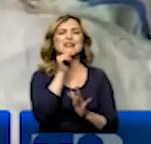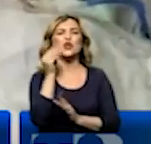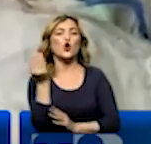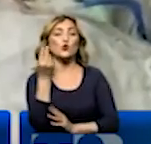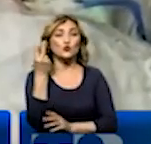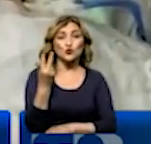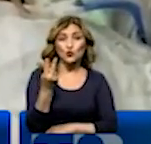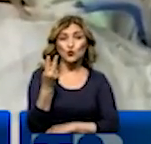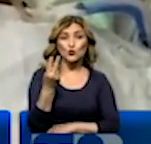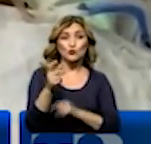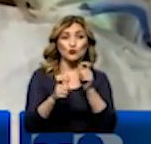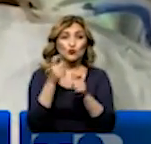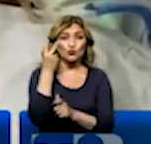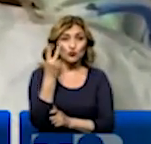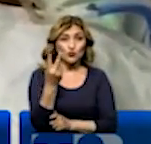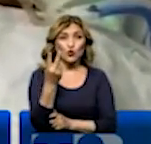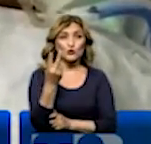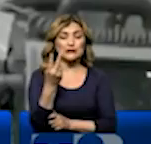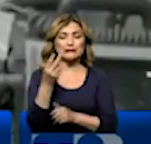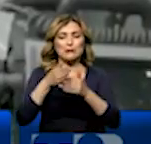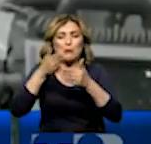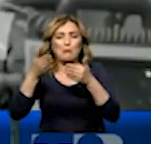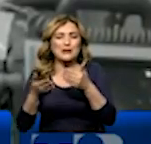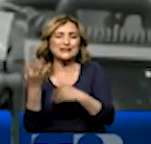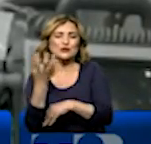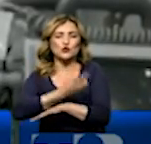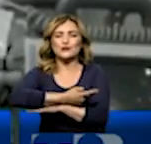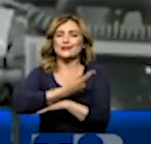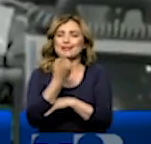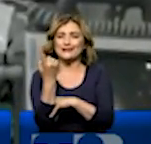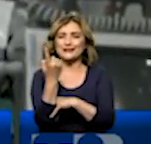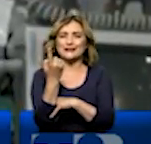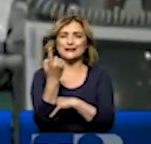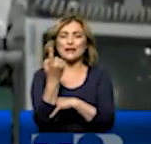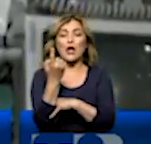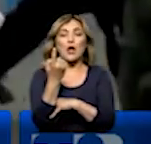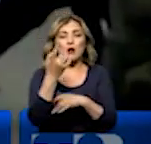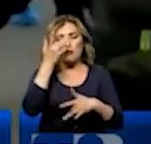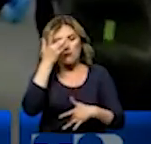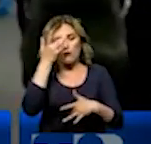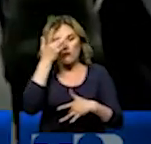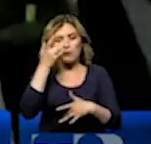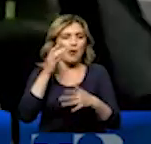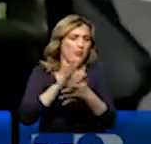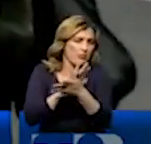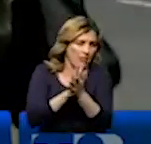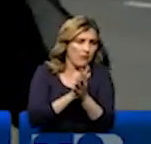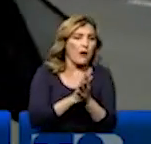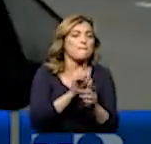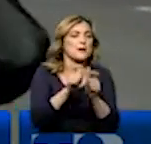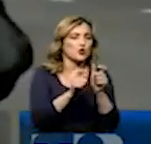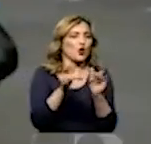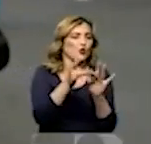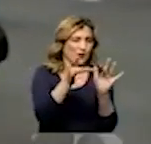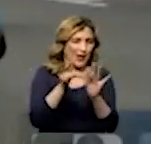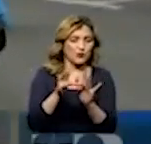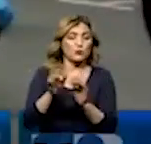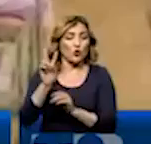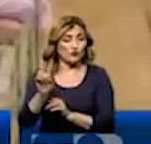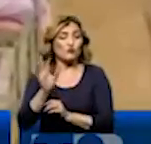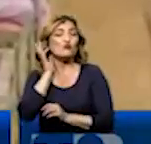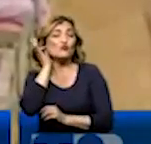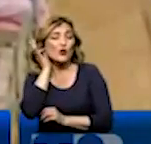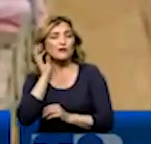jóvenes. Dos personas están en cuarentena y hasta el momento no han presentado síntomas. Esto mientras otros ecuatorianos fuera del